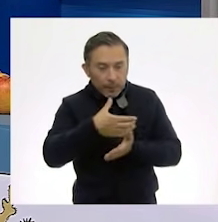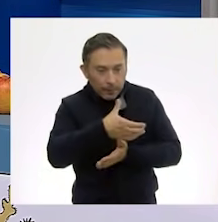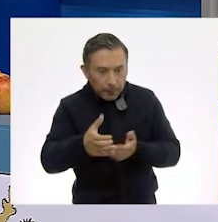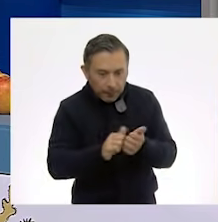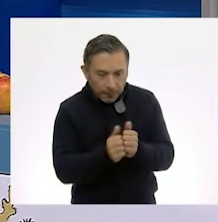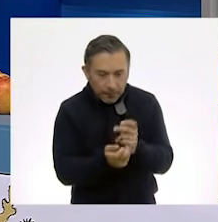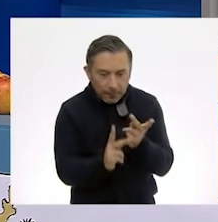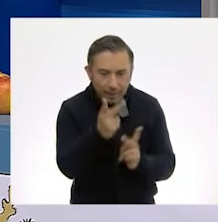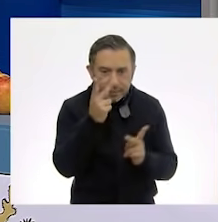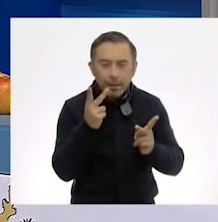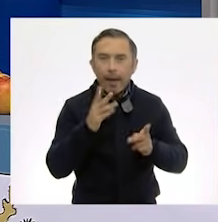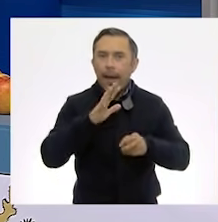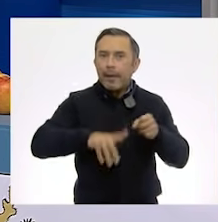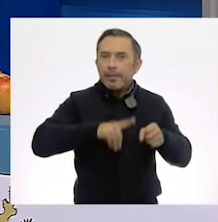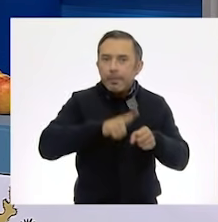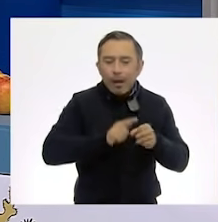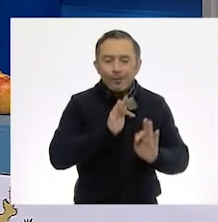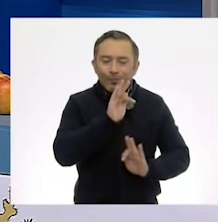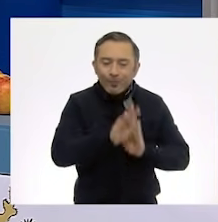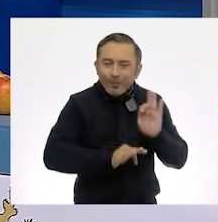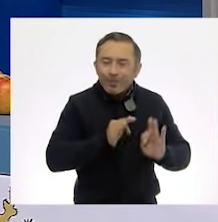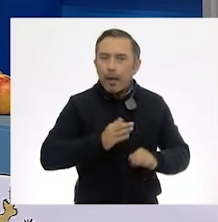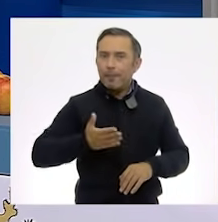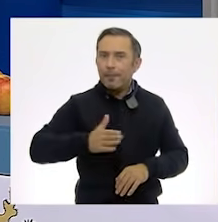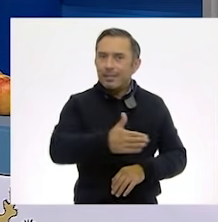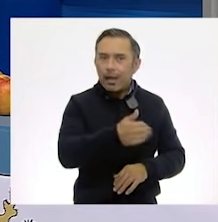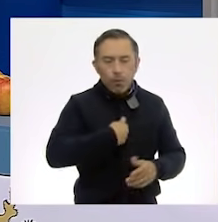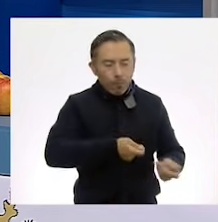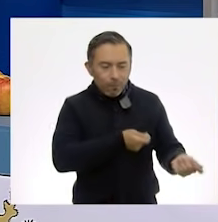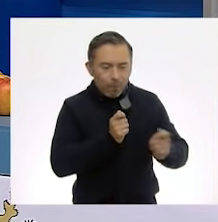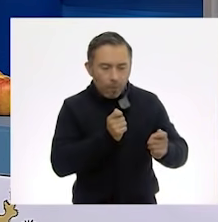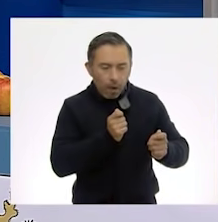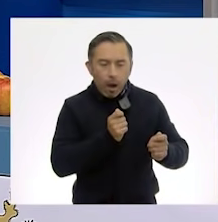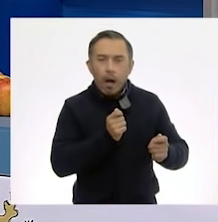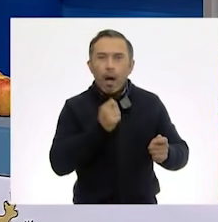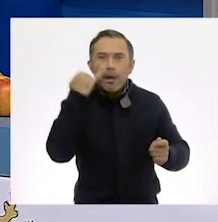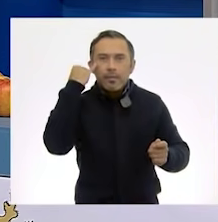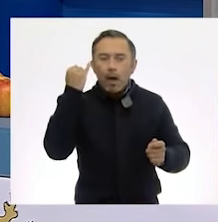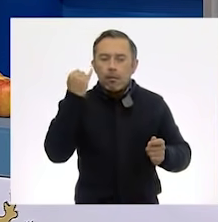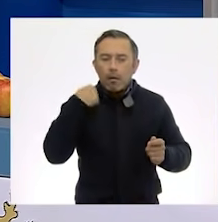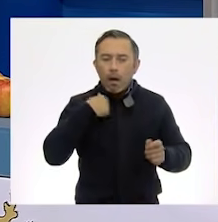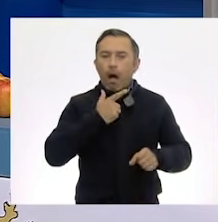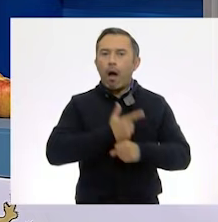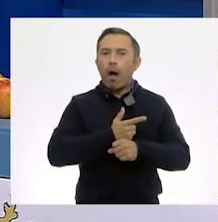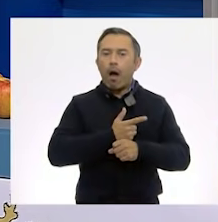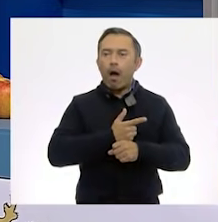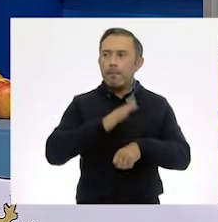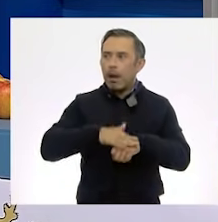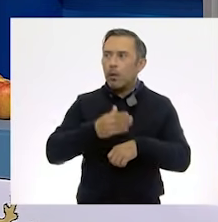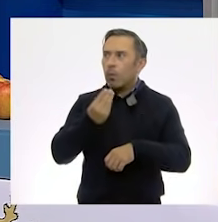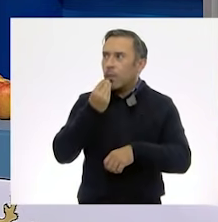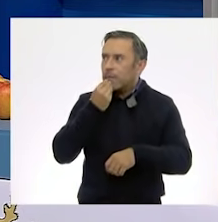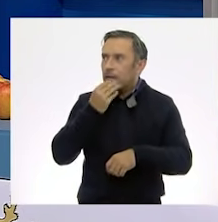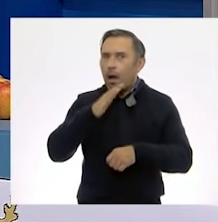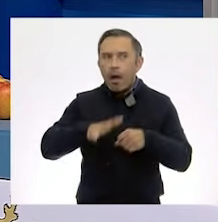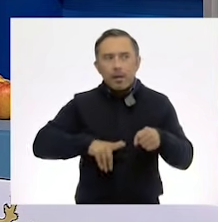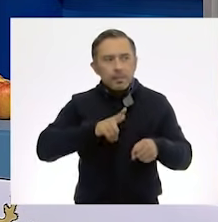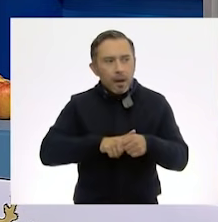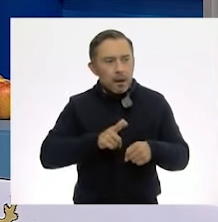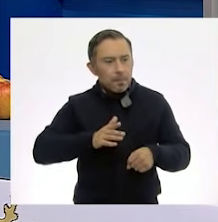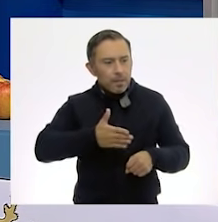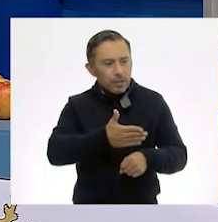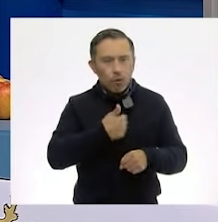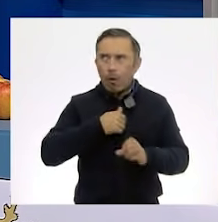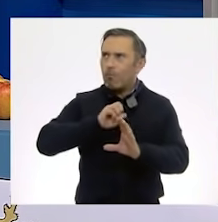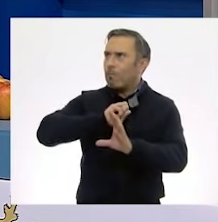pesca. Luego, descubres que puedes almacenar más comida, animales y peces de los que realmente